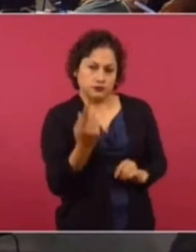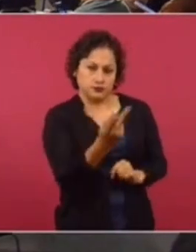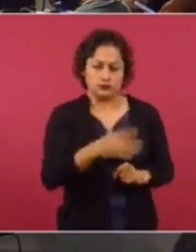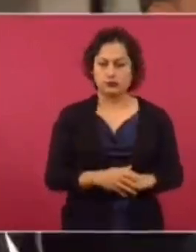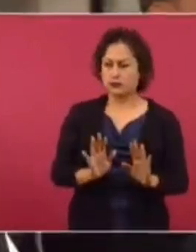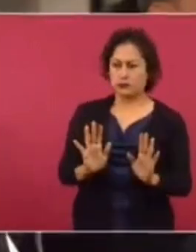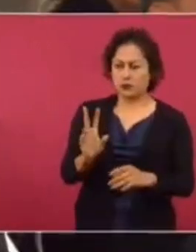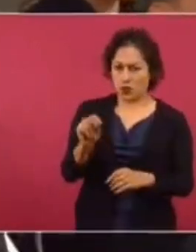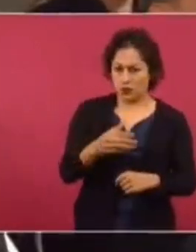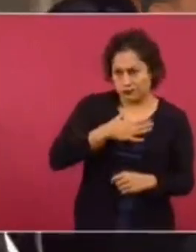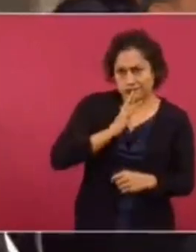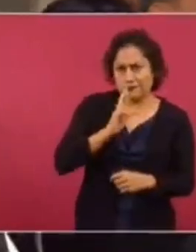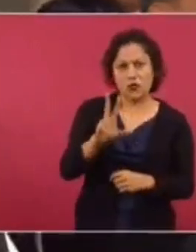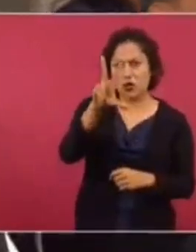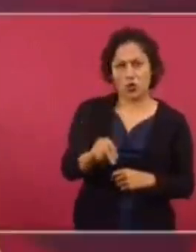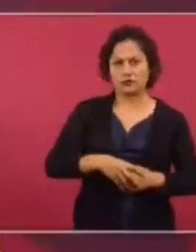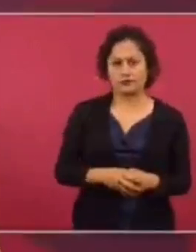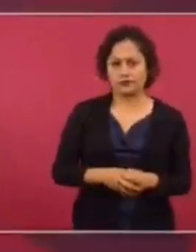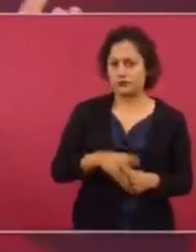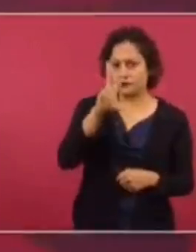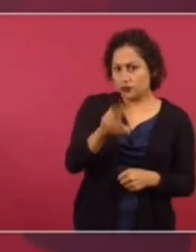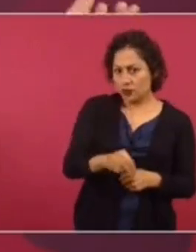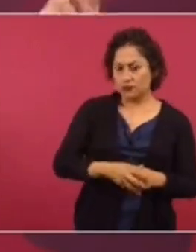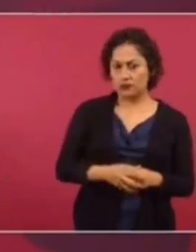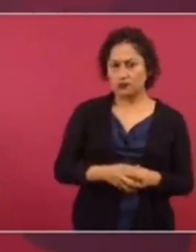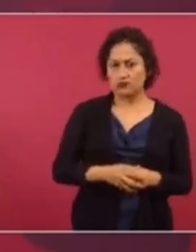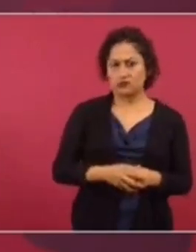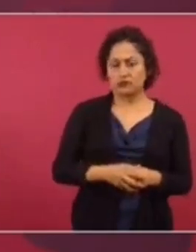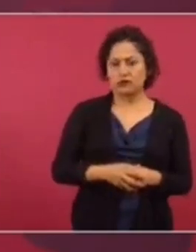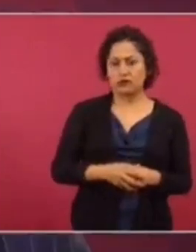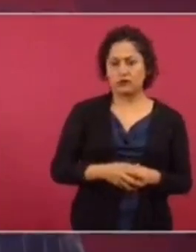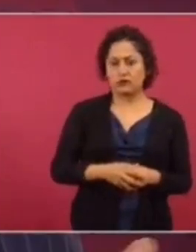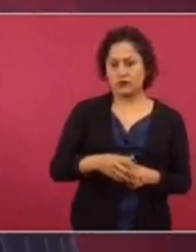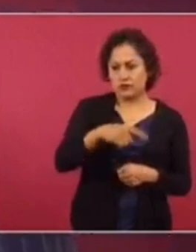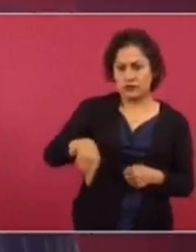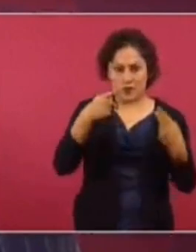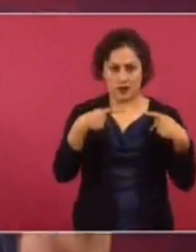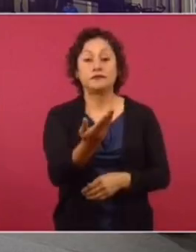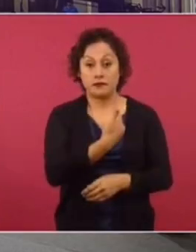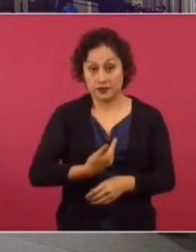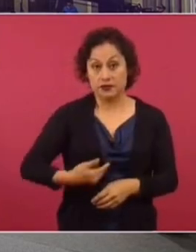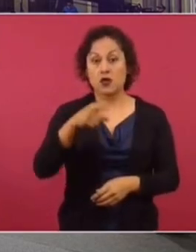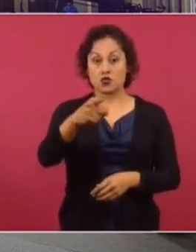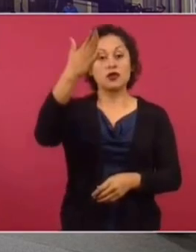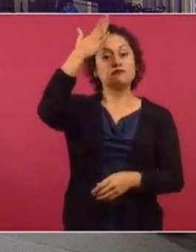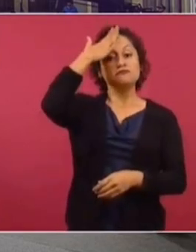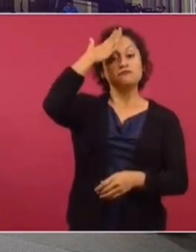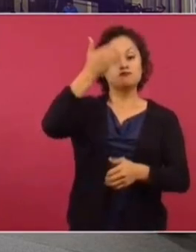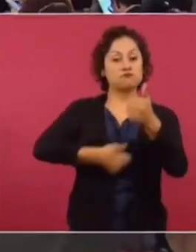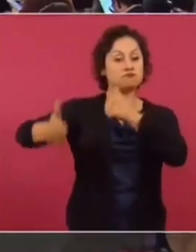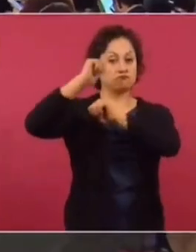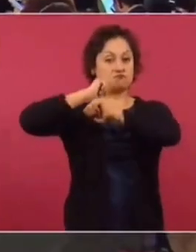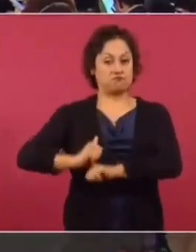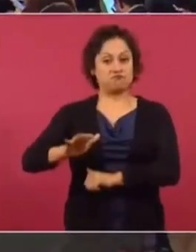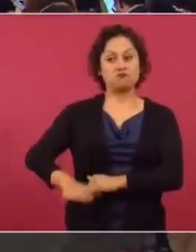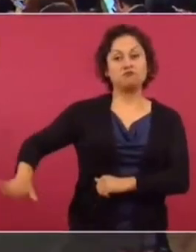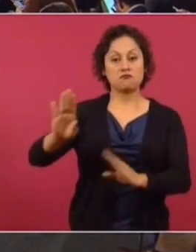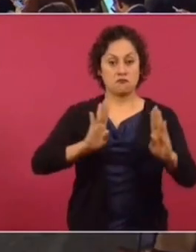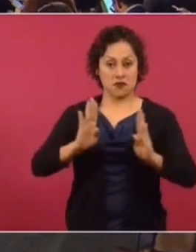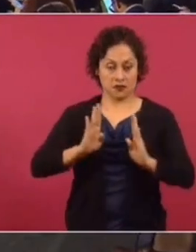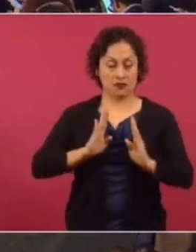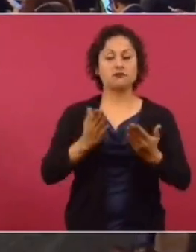pregunto. No. Pues te contesto de que no, los periodistas no son delincuentes. Como comandante supremo de las Fuerzas Armadas,